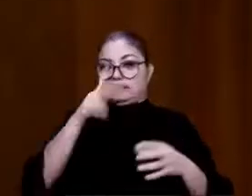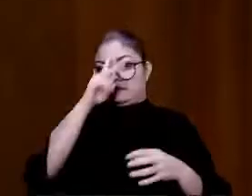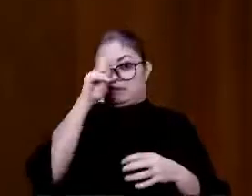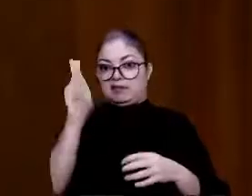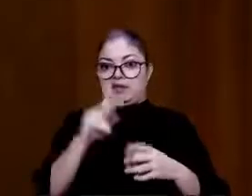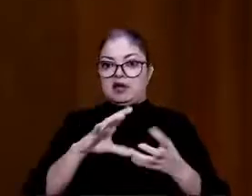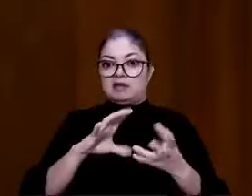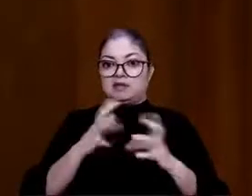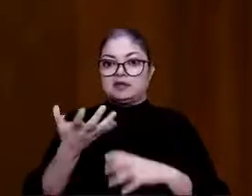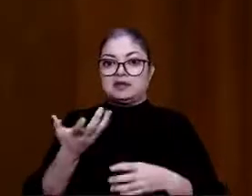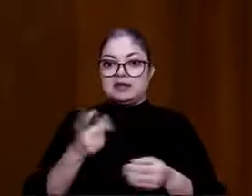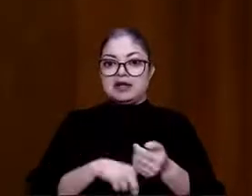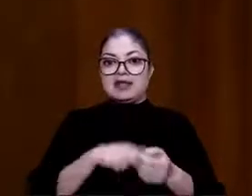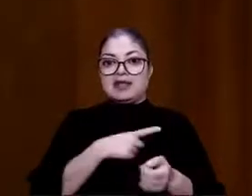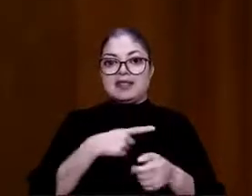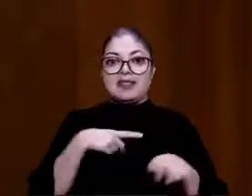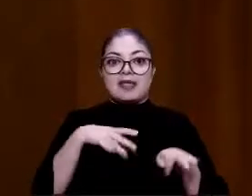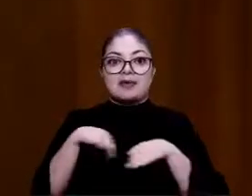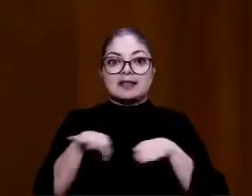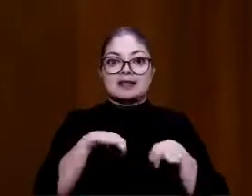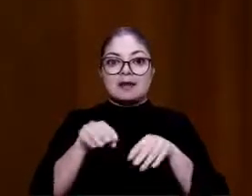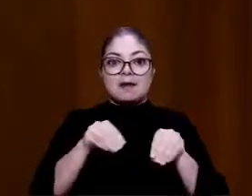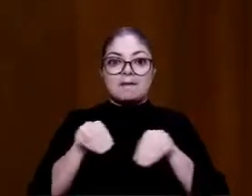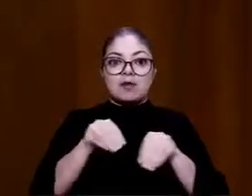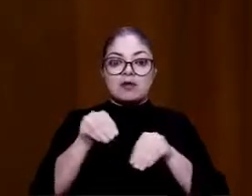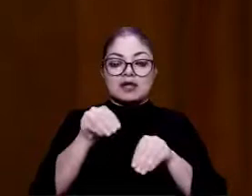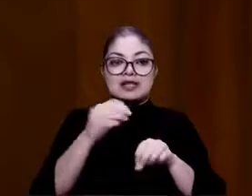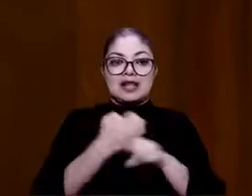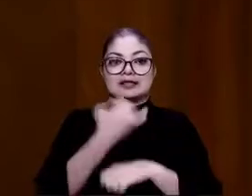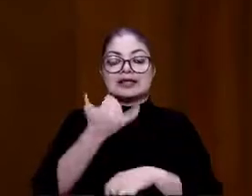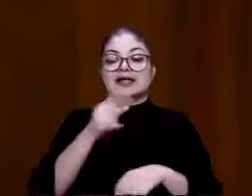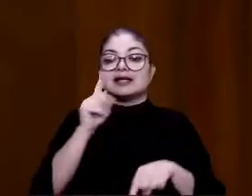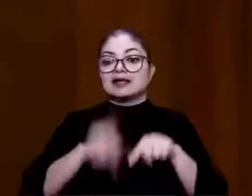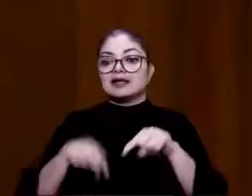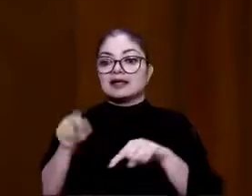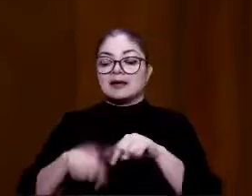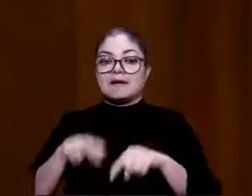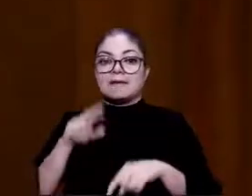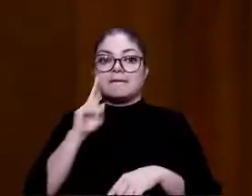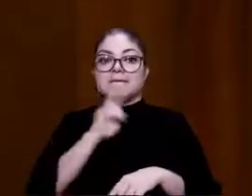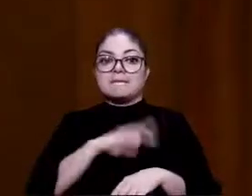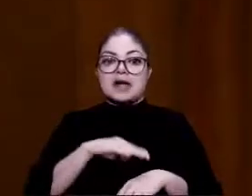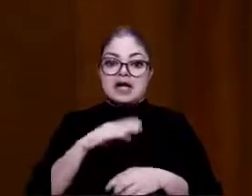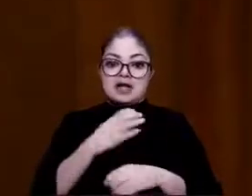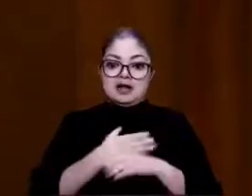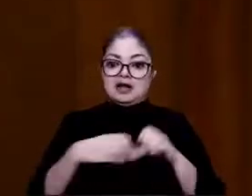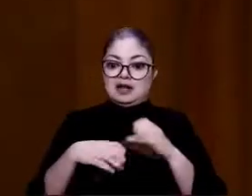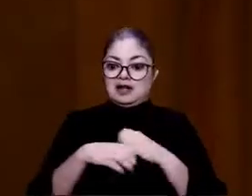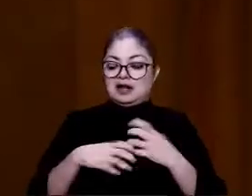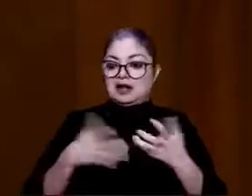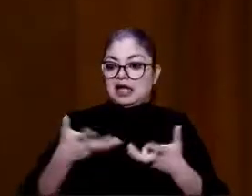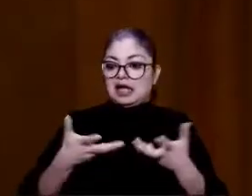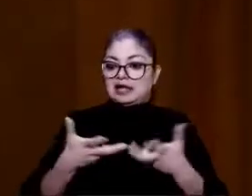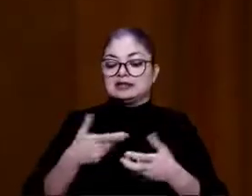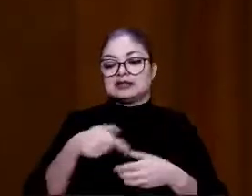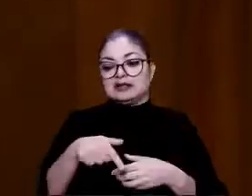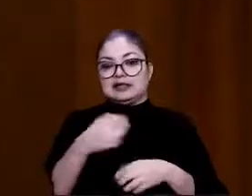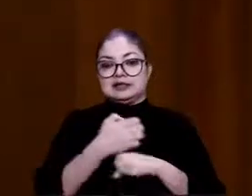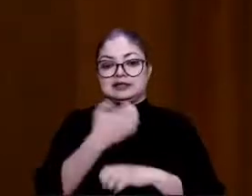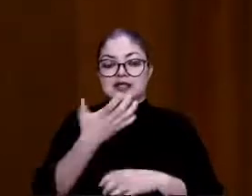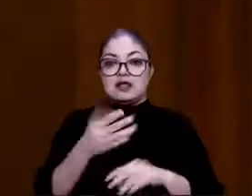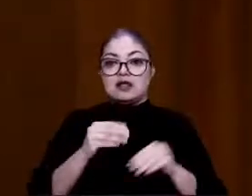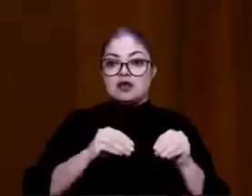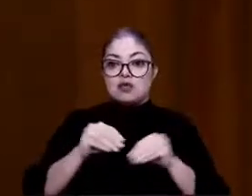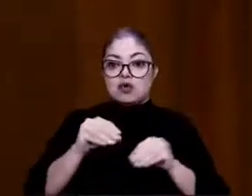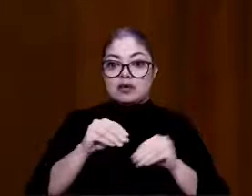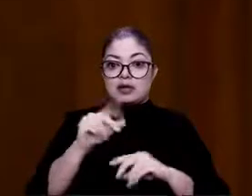para mejorar la movilidad en el Estado y eliminar las malas prácticas en todo el Estado. La movilidad,